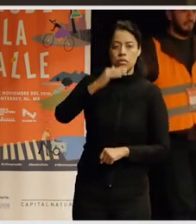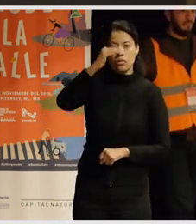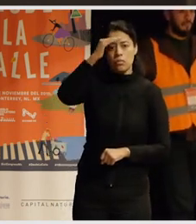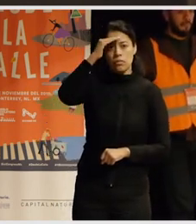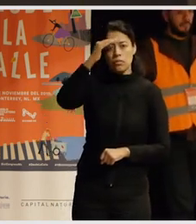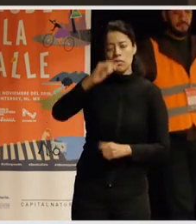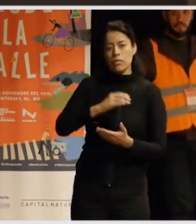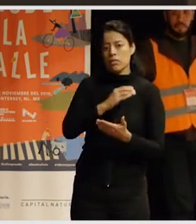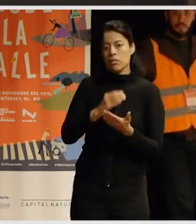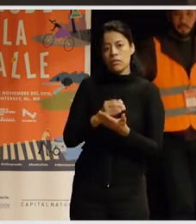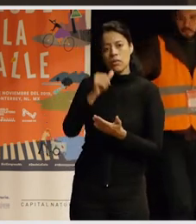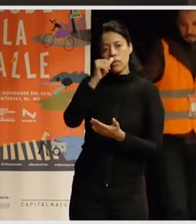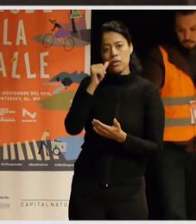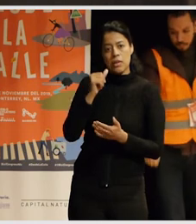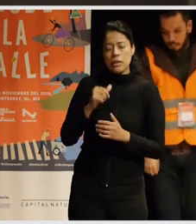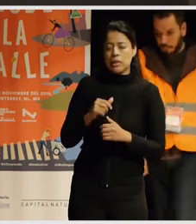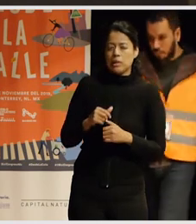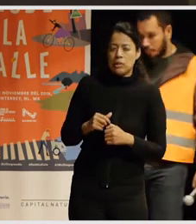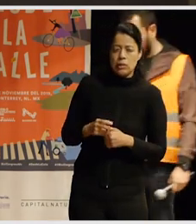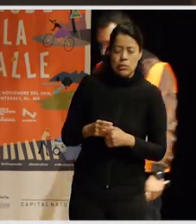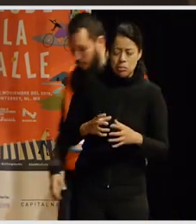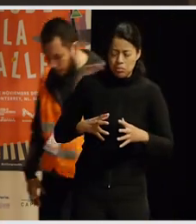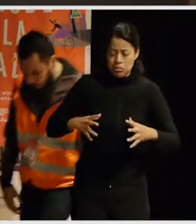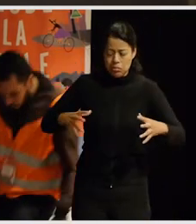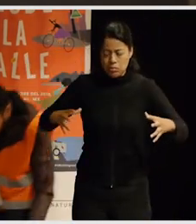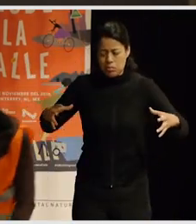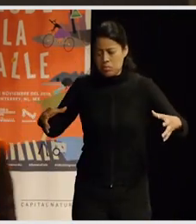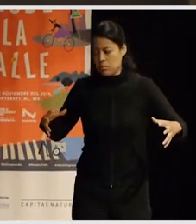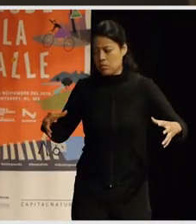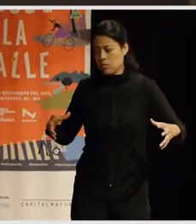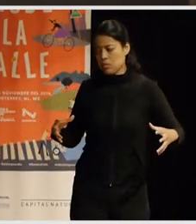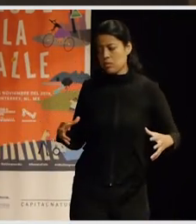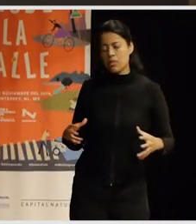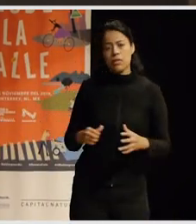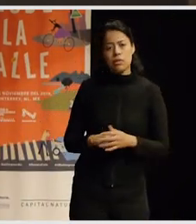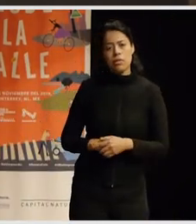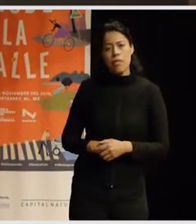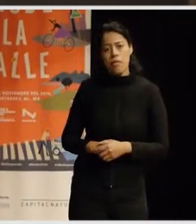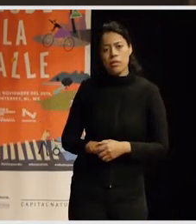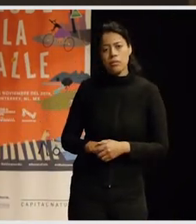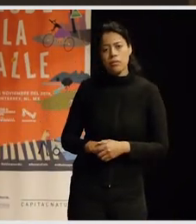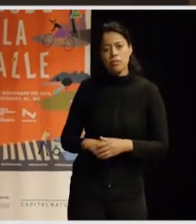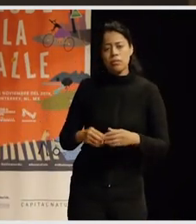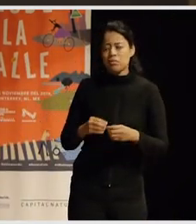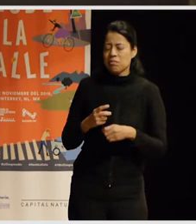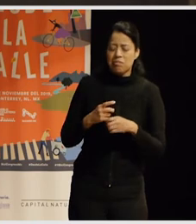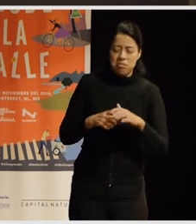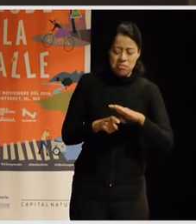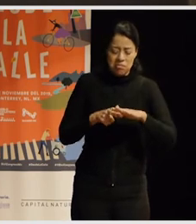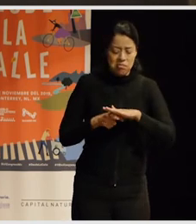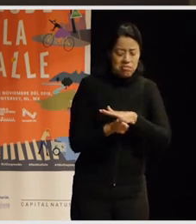vez ciudad juárez que es una ciudad terriblemente extendida este con una gran corrupción o sea es